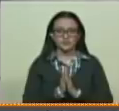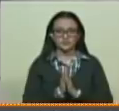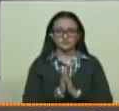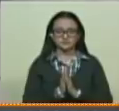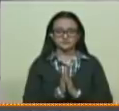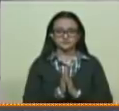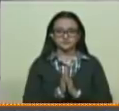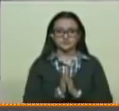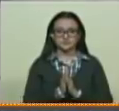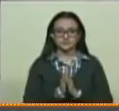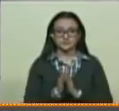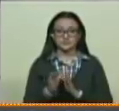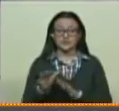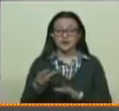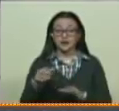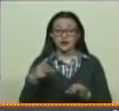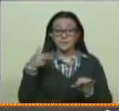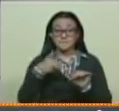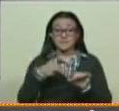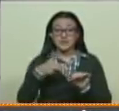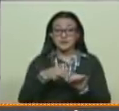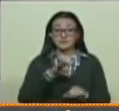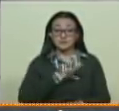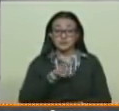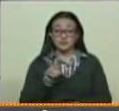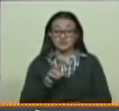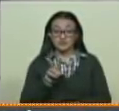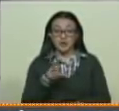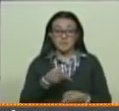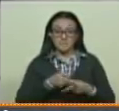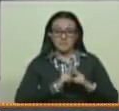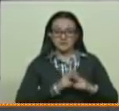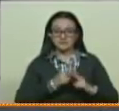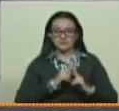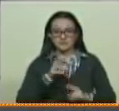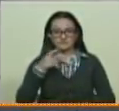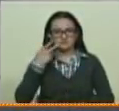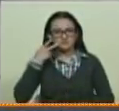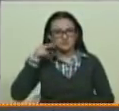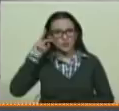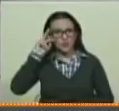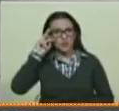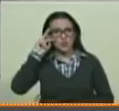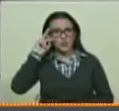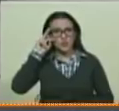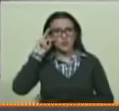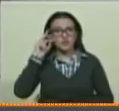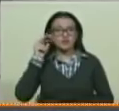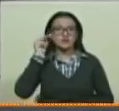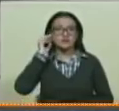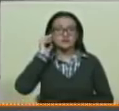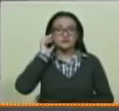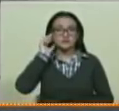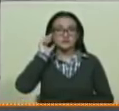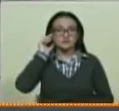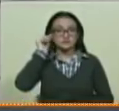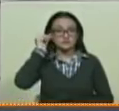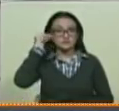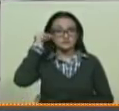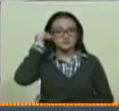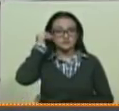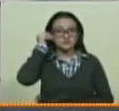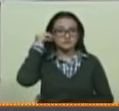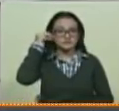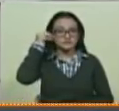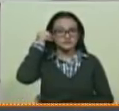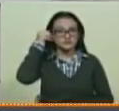comprometiendo el capital de PDVSA, préstamos que eran profundamente desfavorables para la República,